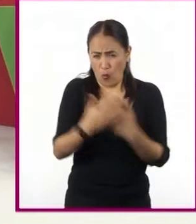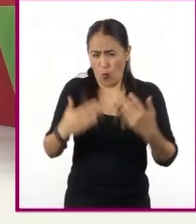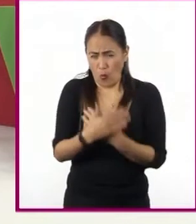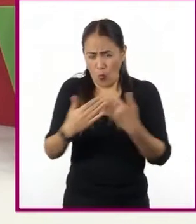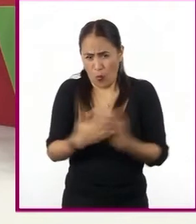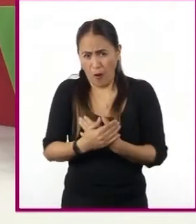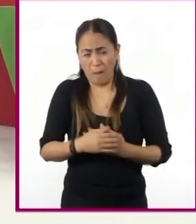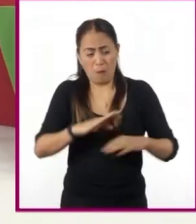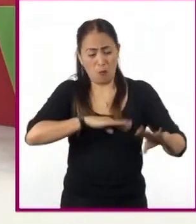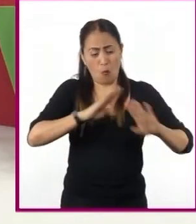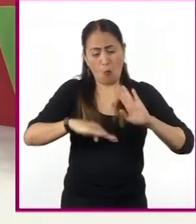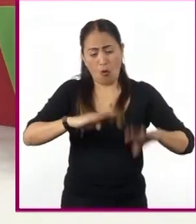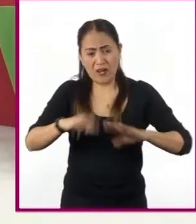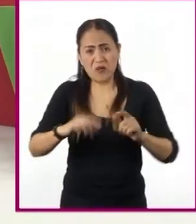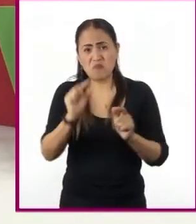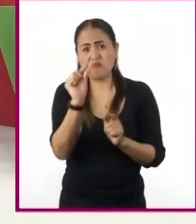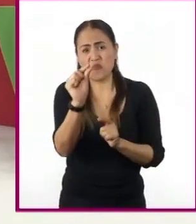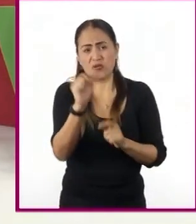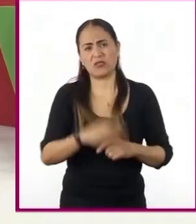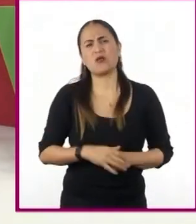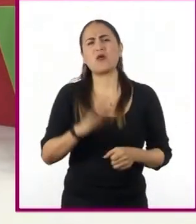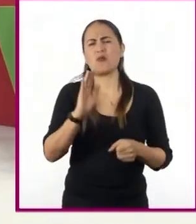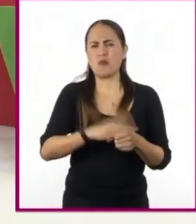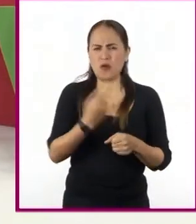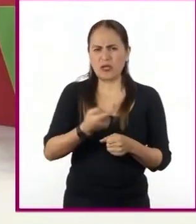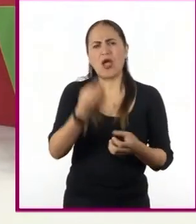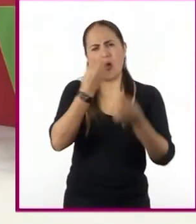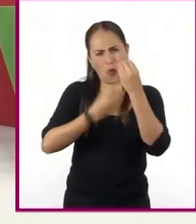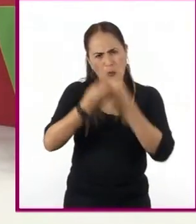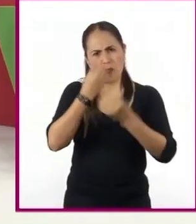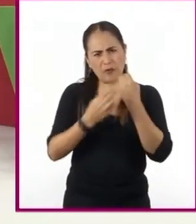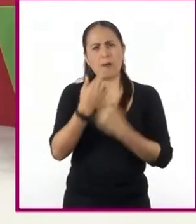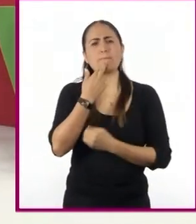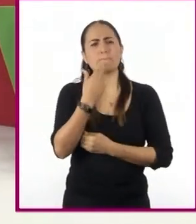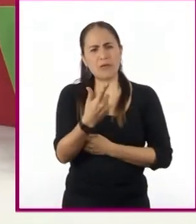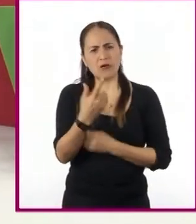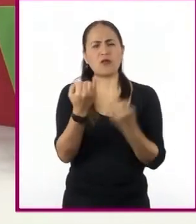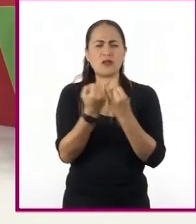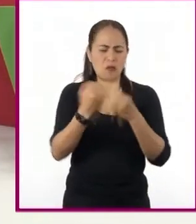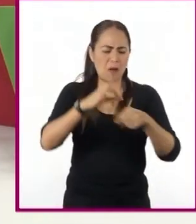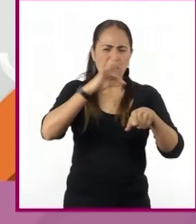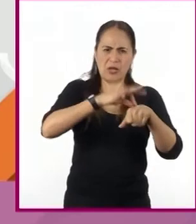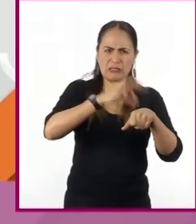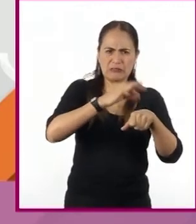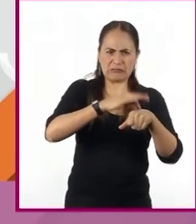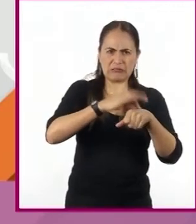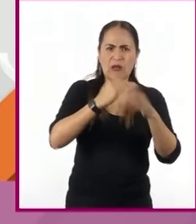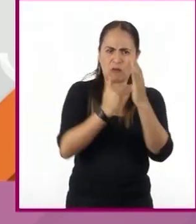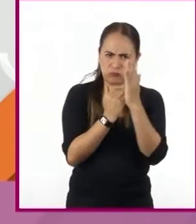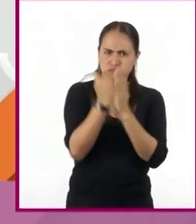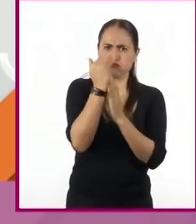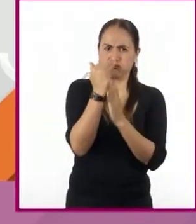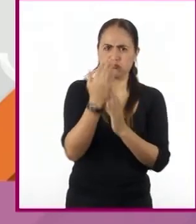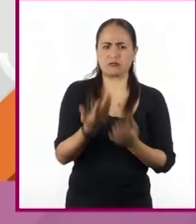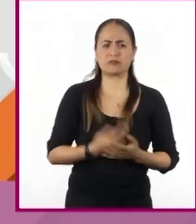muere, gracias a una mayor disponibilidad de alimentos y a los avances en la medicina. Y la imagen que le acompaña